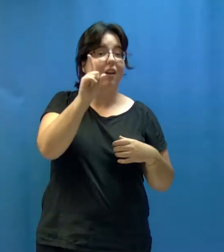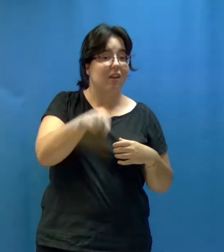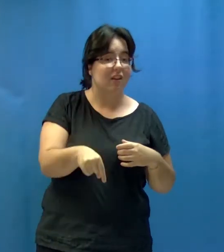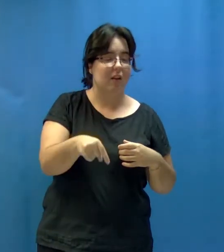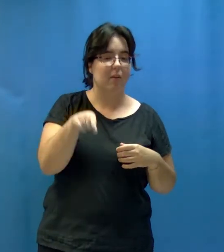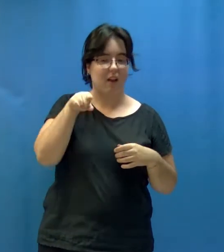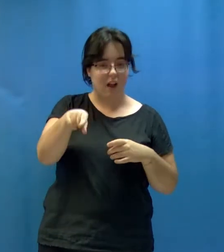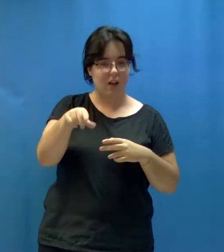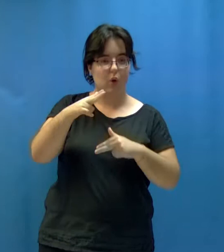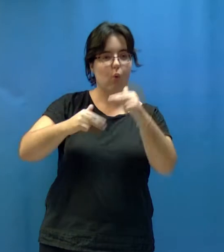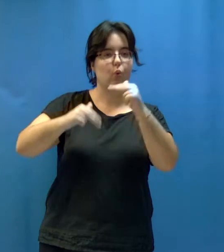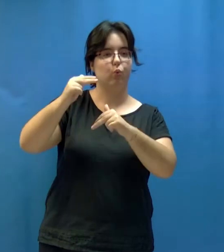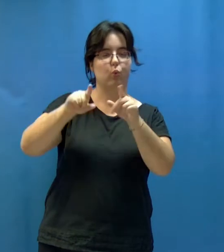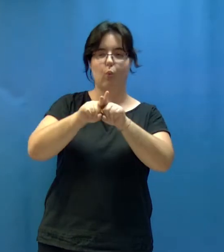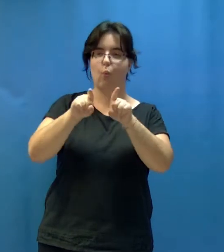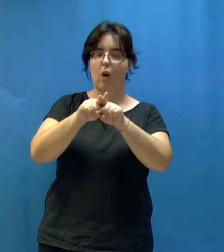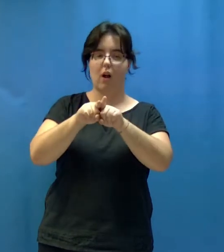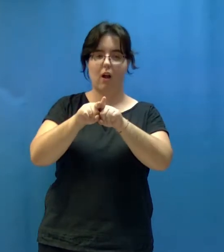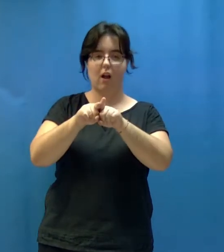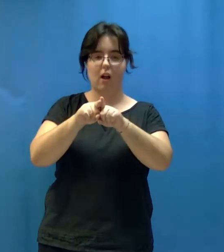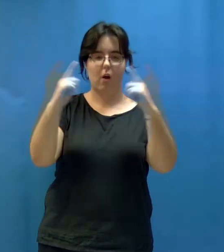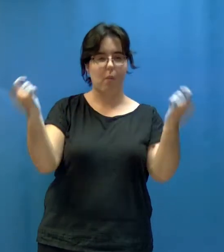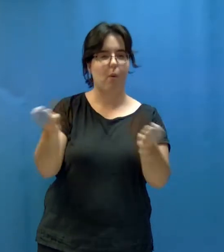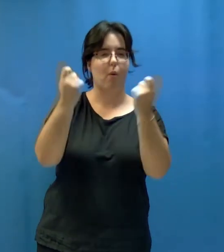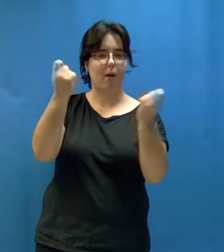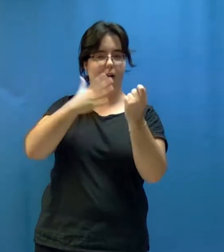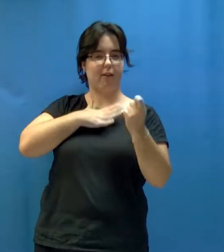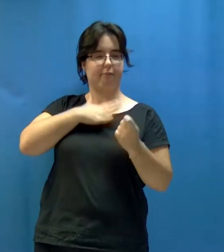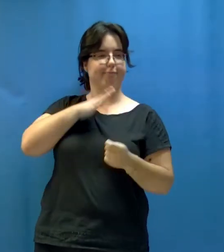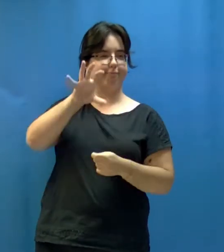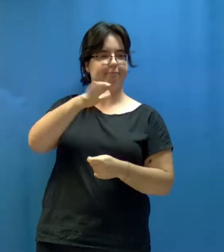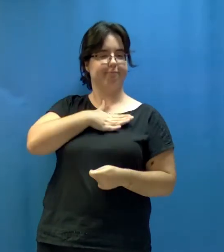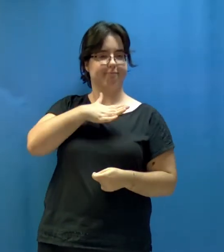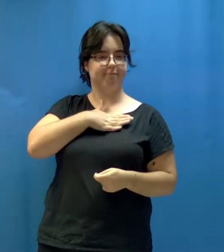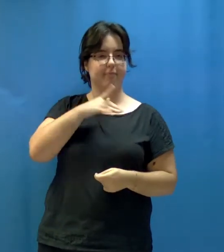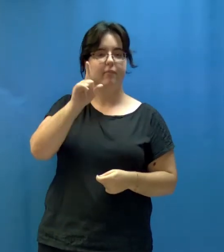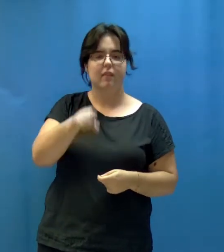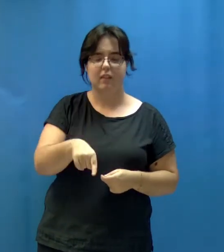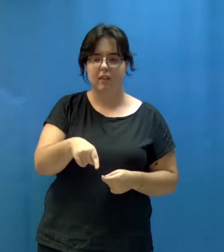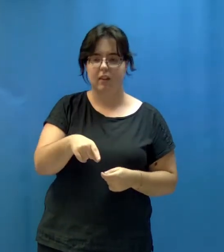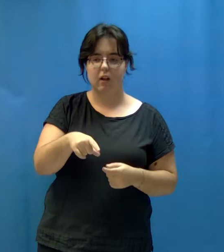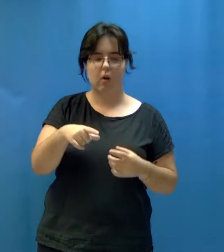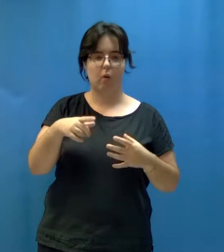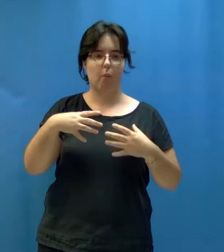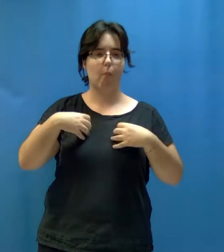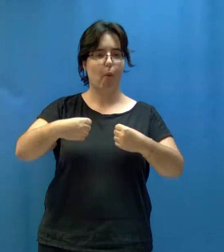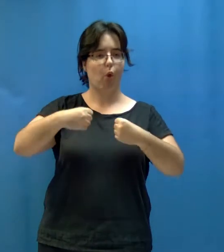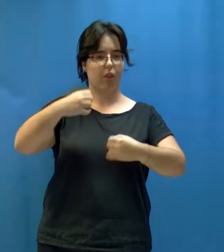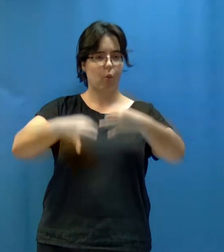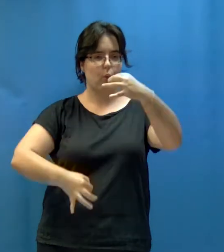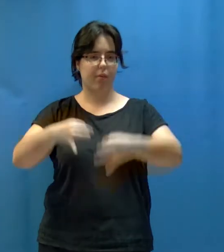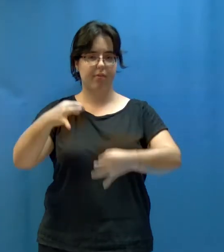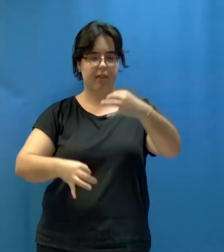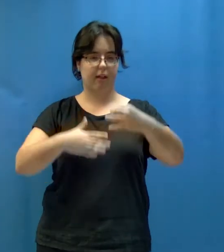construido un relato propagandístico patriótico. Es allí donde se ha recusado al Poder Judicial. Es allí, en